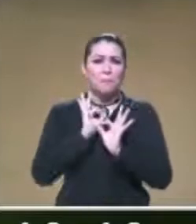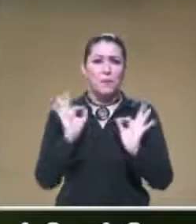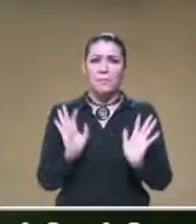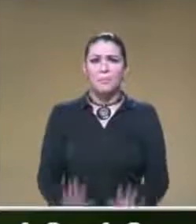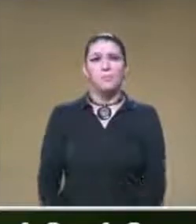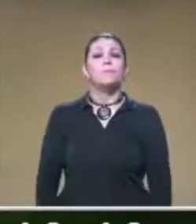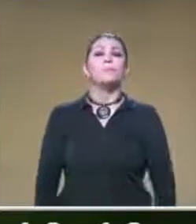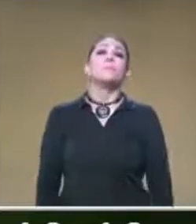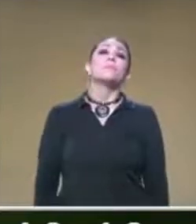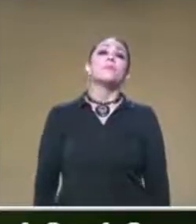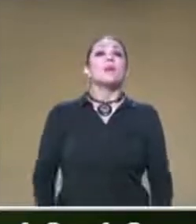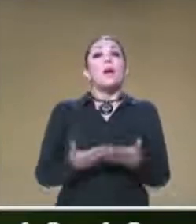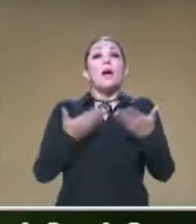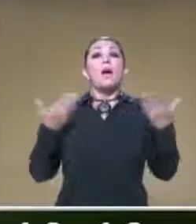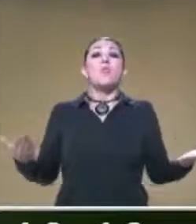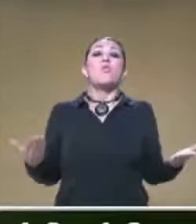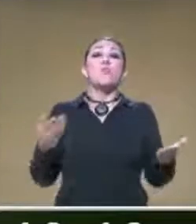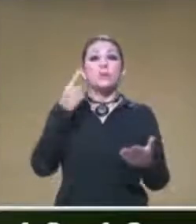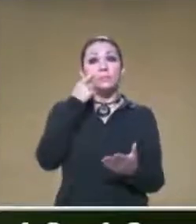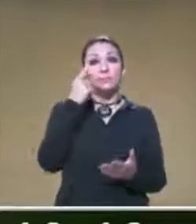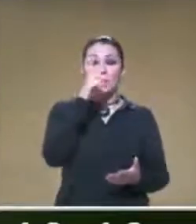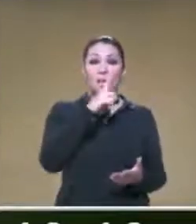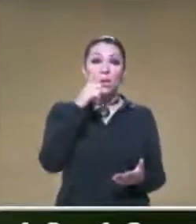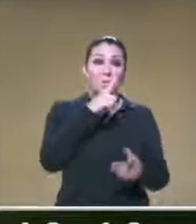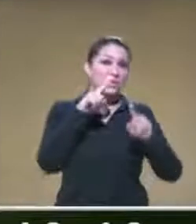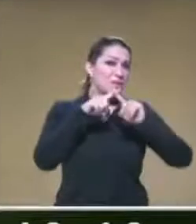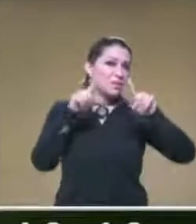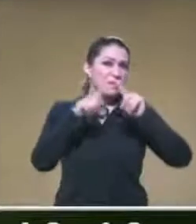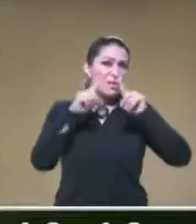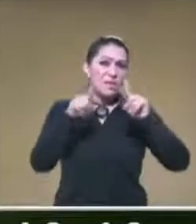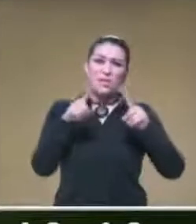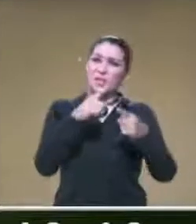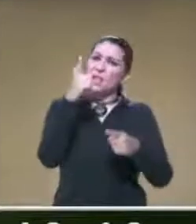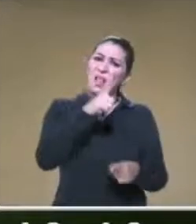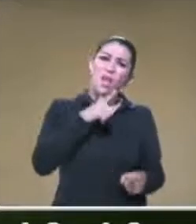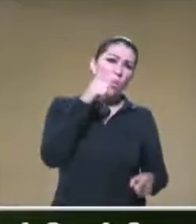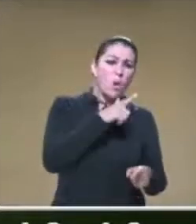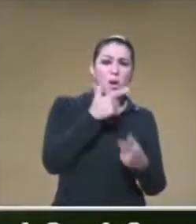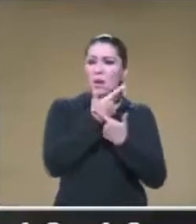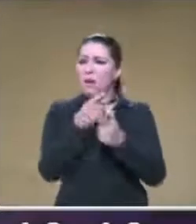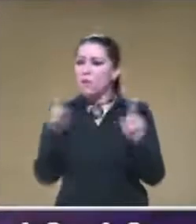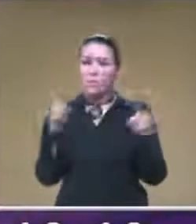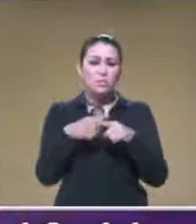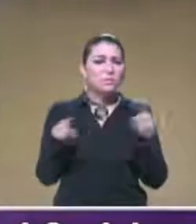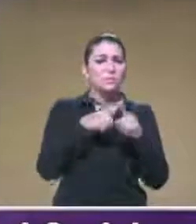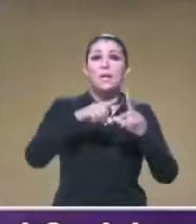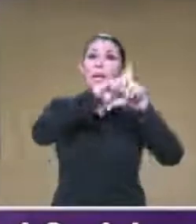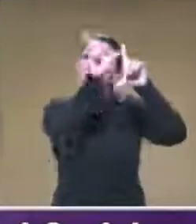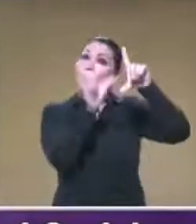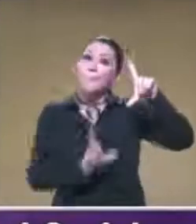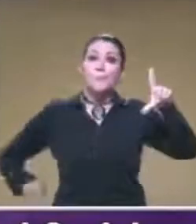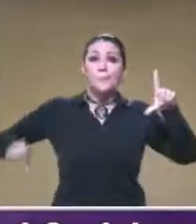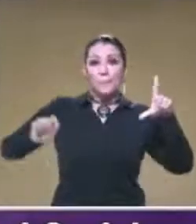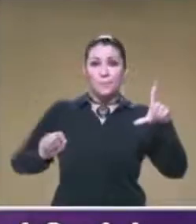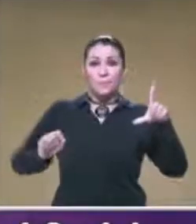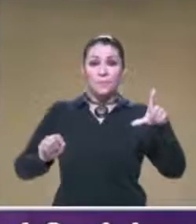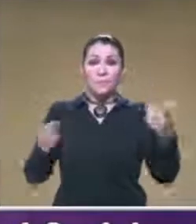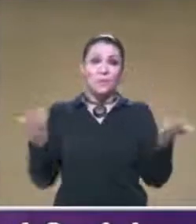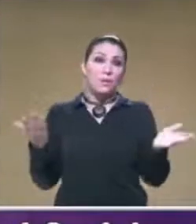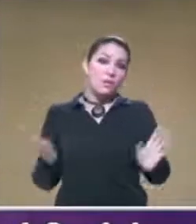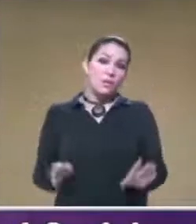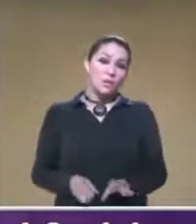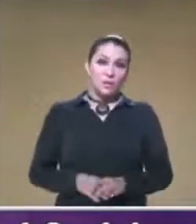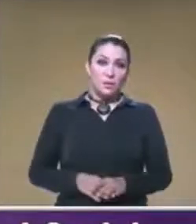Vamos ahora con la diversidad lingüística de nuestro país. Este es otro tema que viste en Aprende en Casa. ¿Qué hay acerca de la diversidad